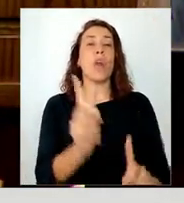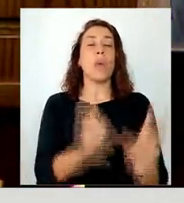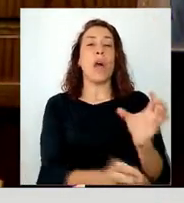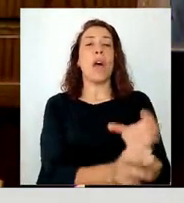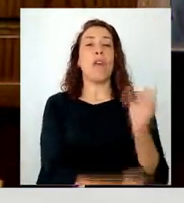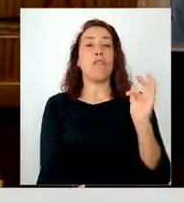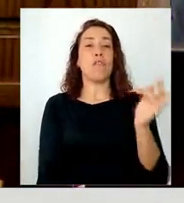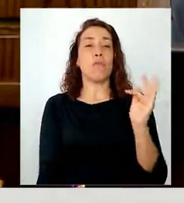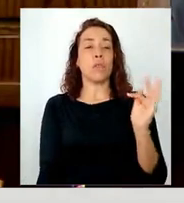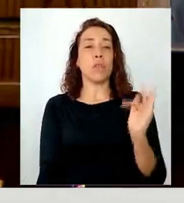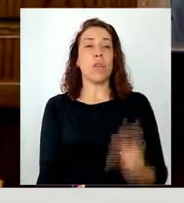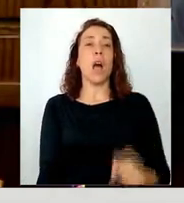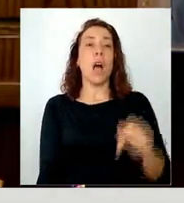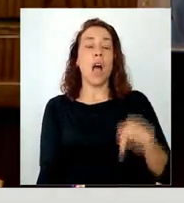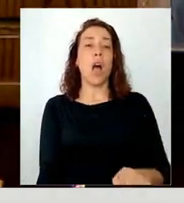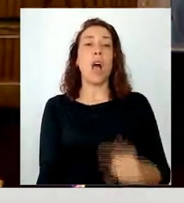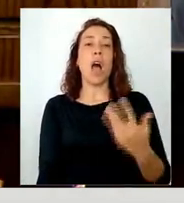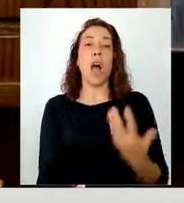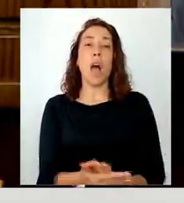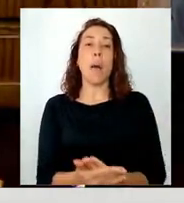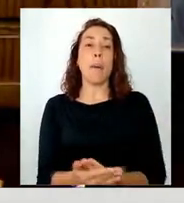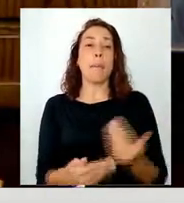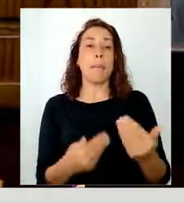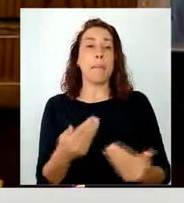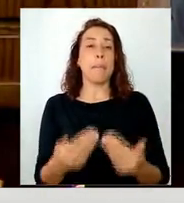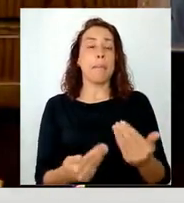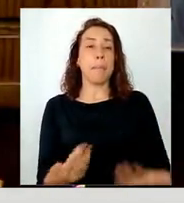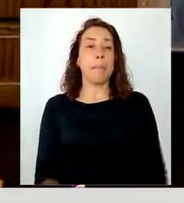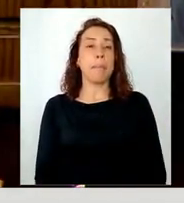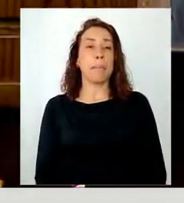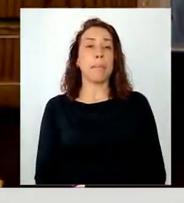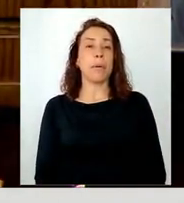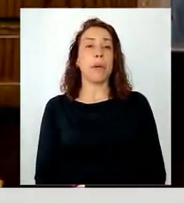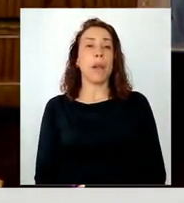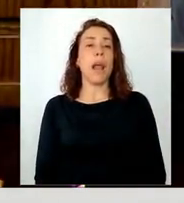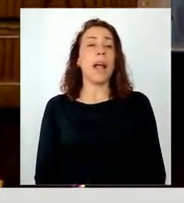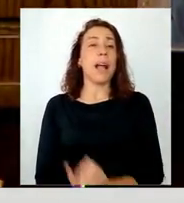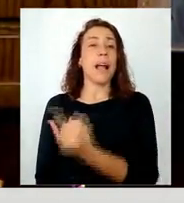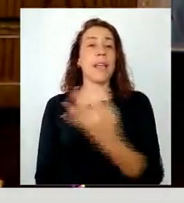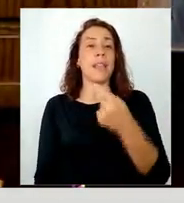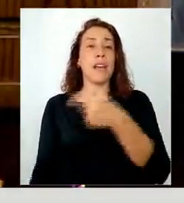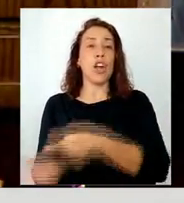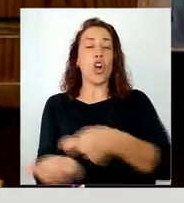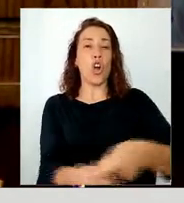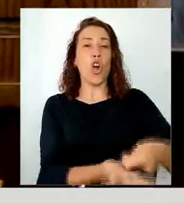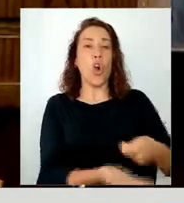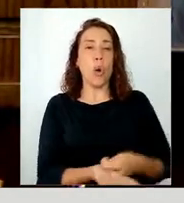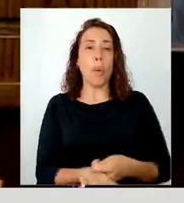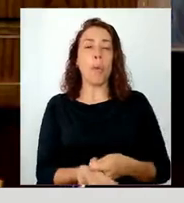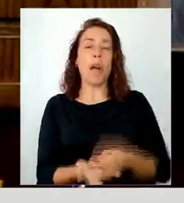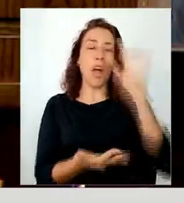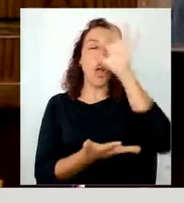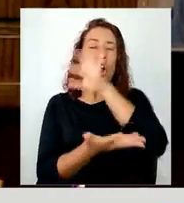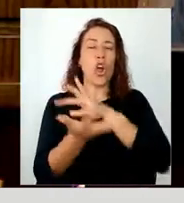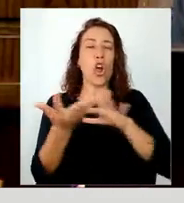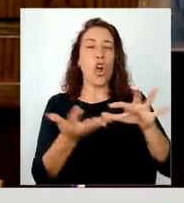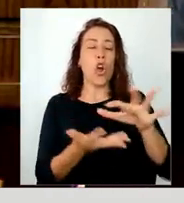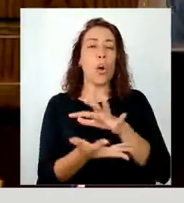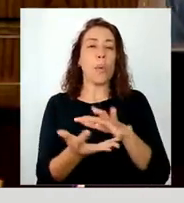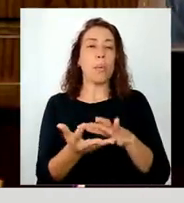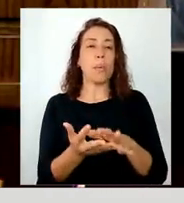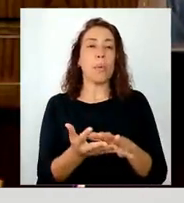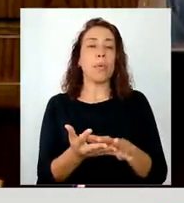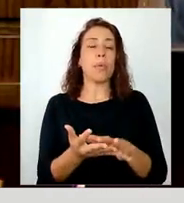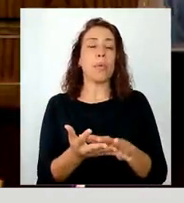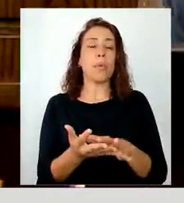estamos frente a un proceso en el cual el volumen de adquisiciones la complejidad que es tan adquiriendo las mismas